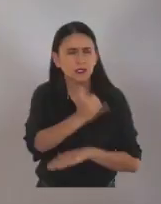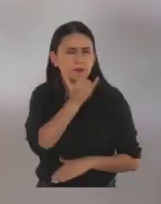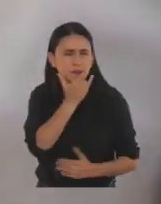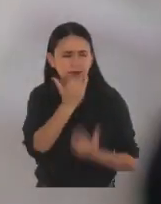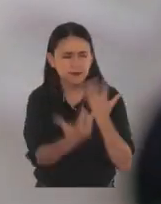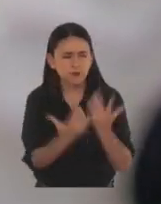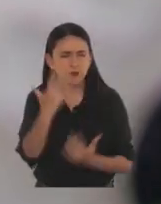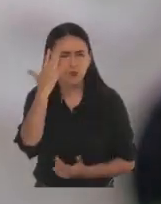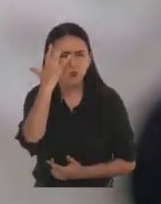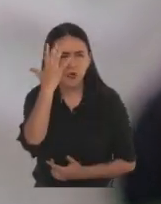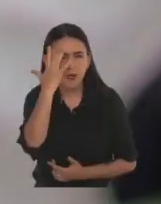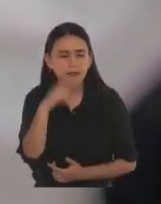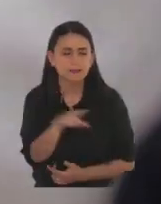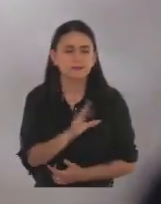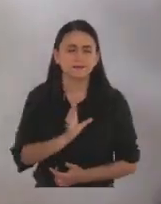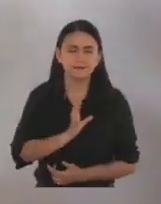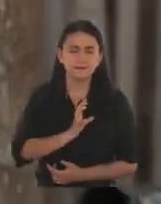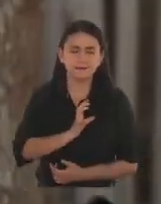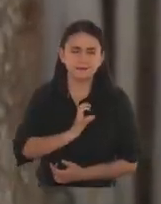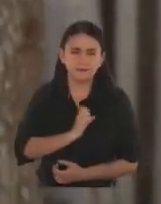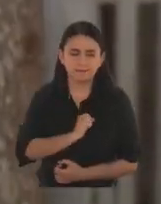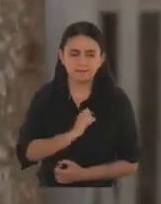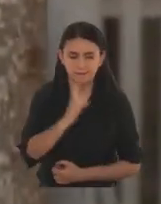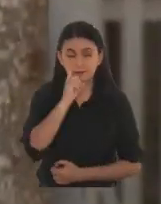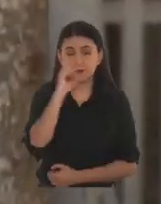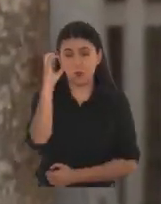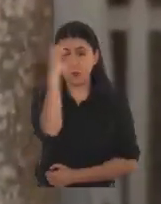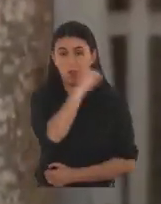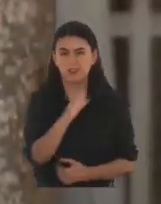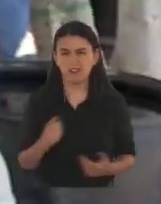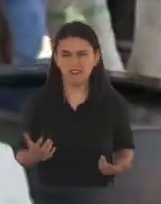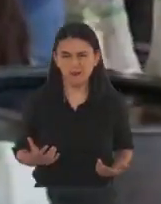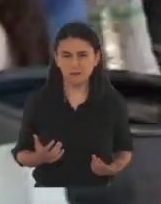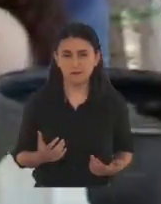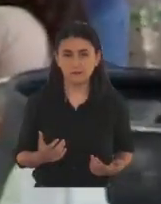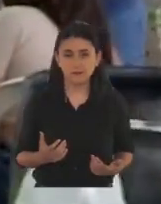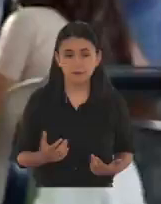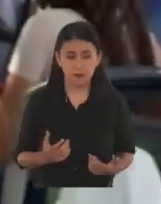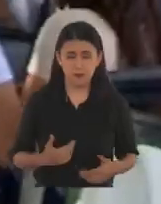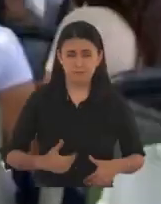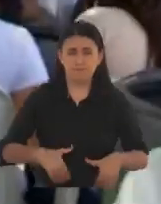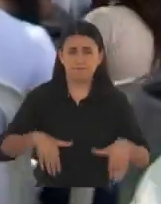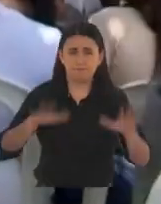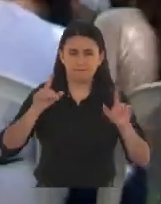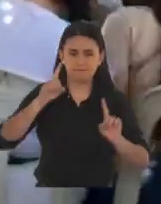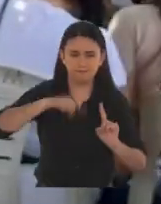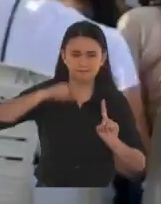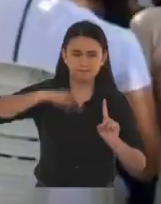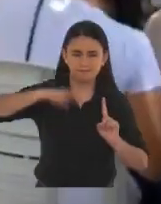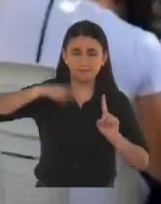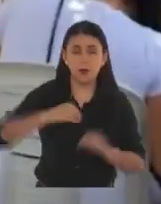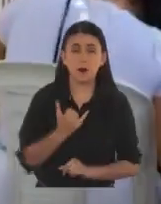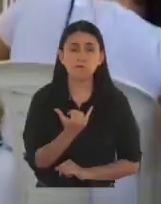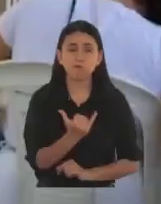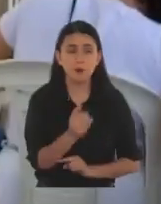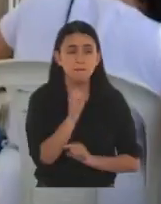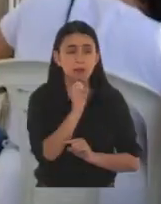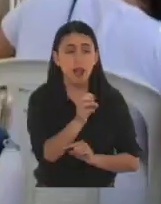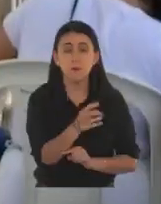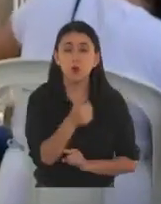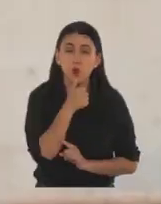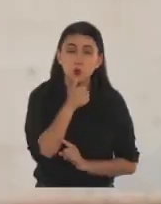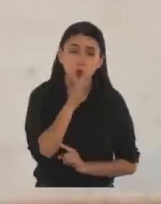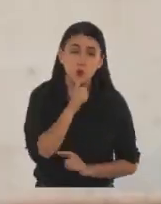tragedia que enluta al municipio deja al descubierto una necesidad que aqueja desde hace meses a la población malambera.